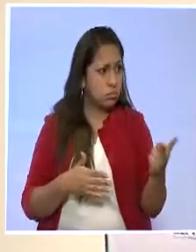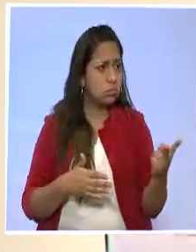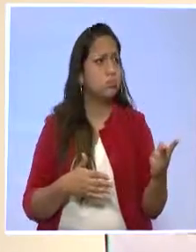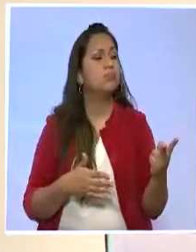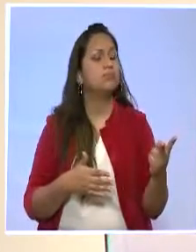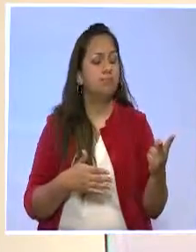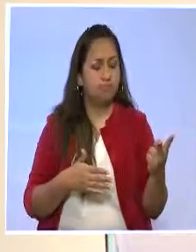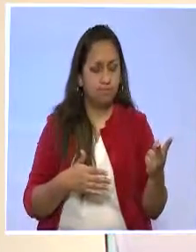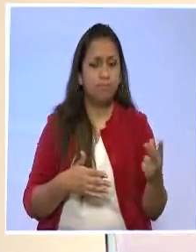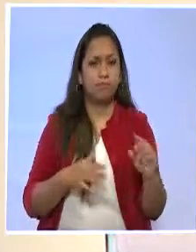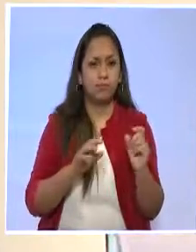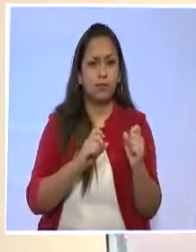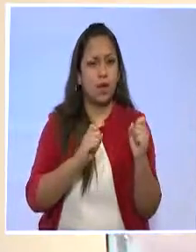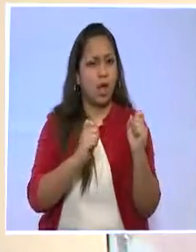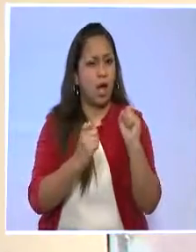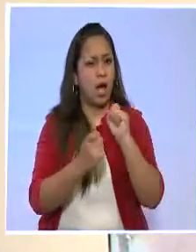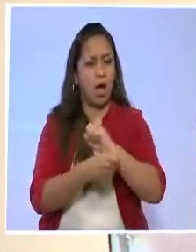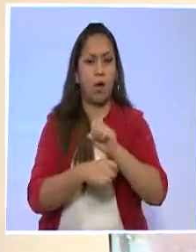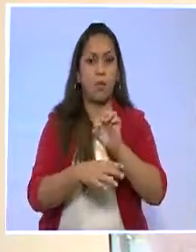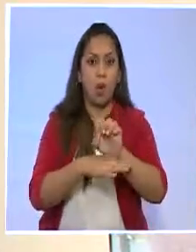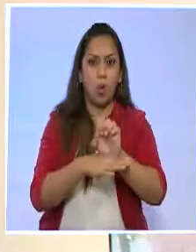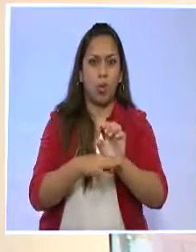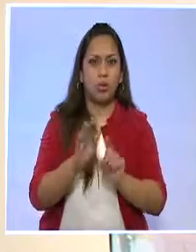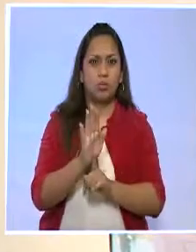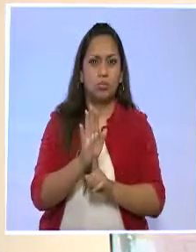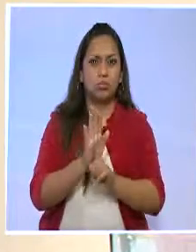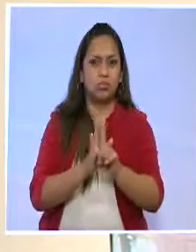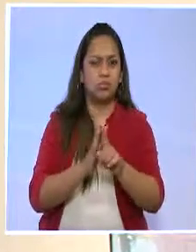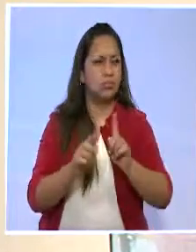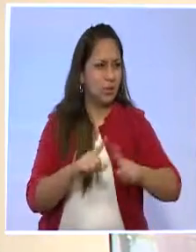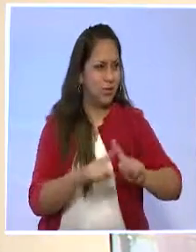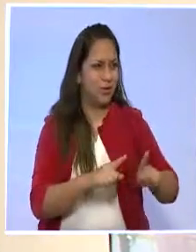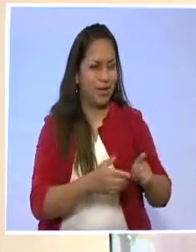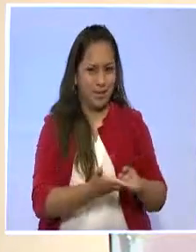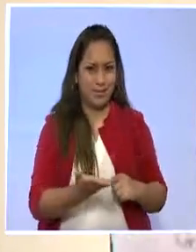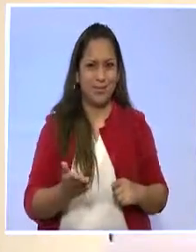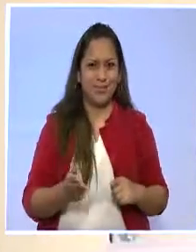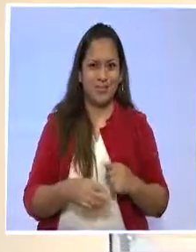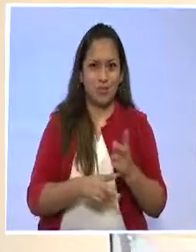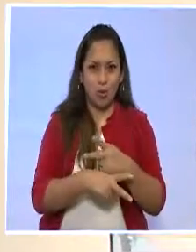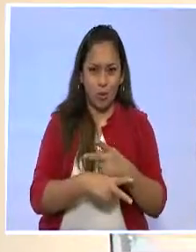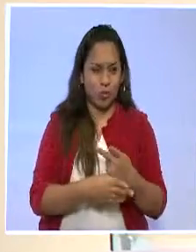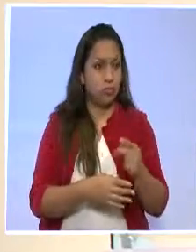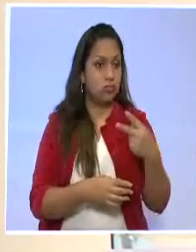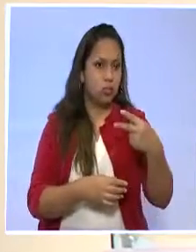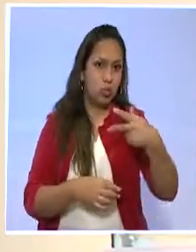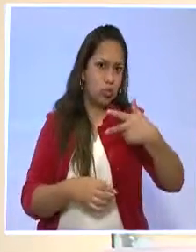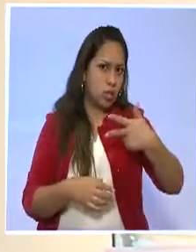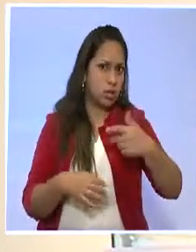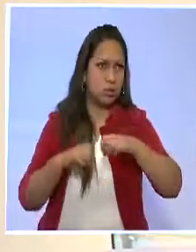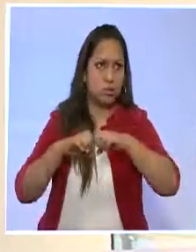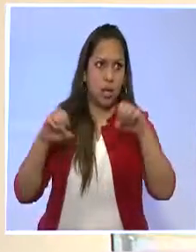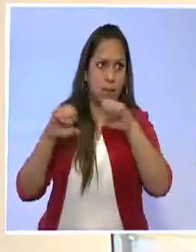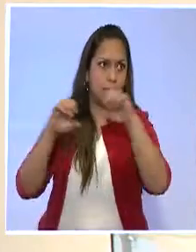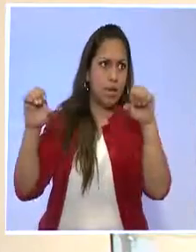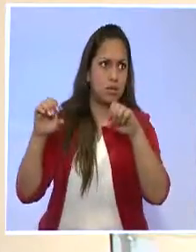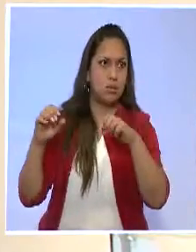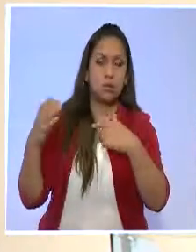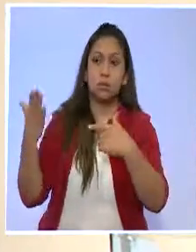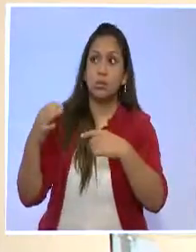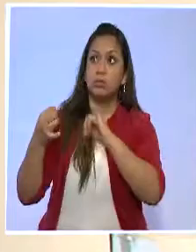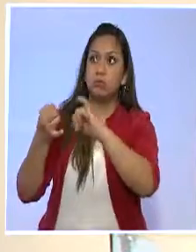diversificación de productos en vez de concentrar el producto de la cerveza en dos o tres empresas que muchas veces están ancladas a